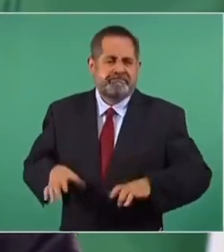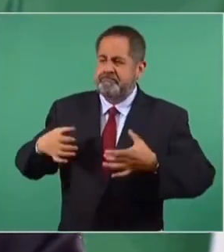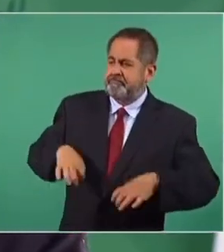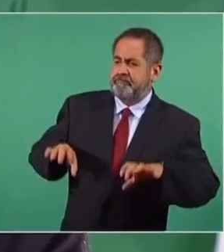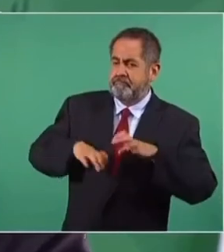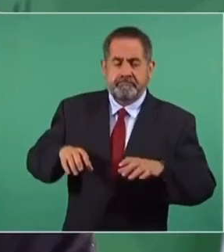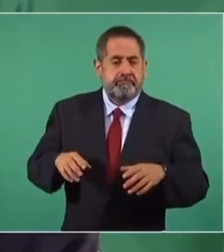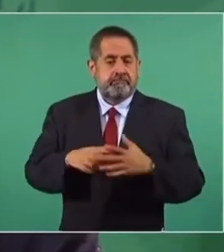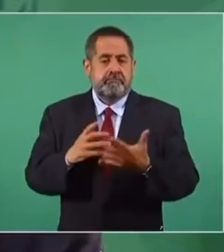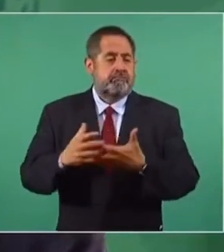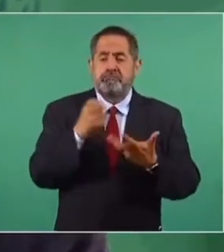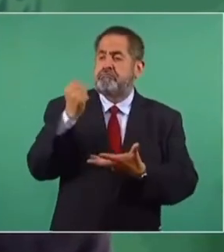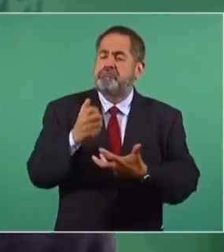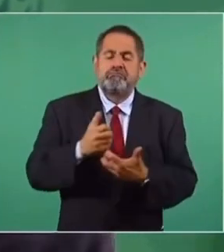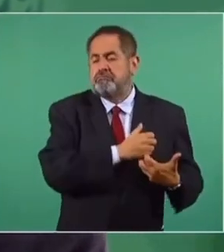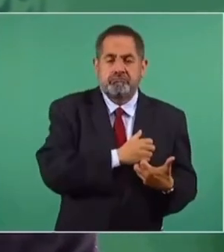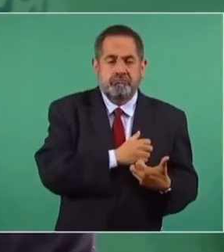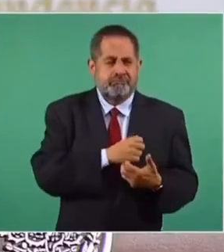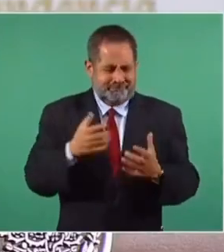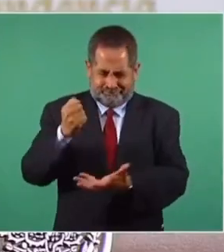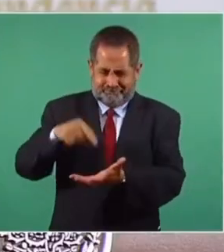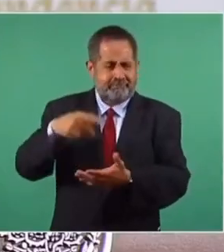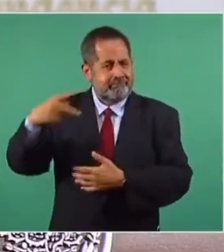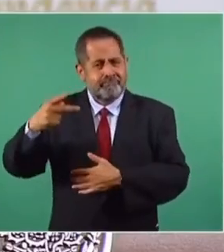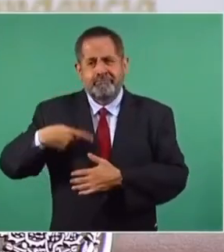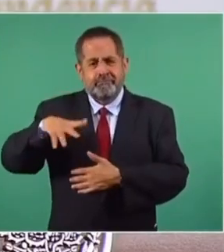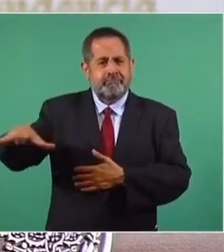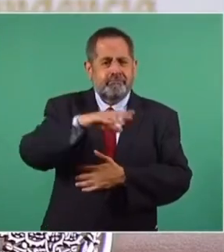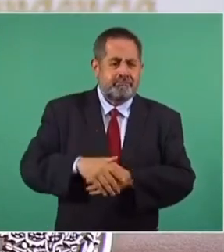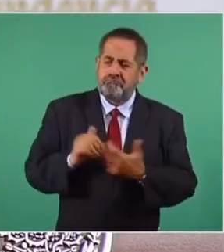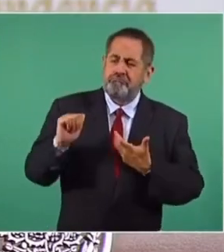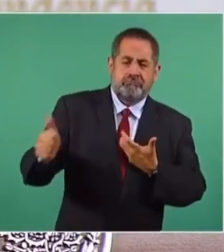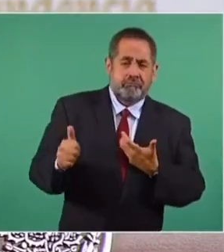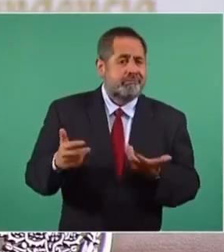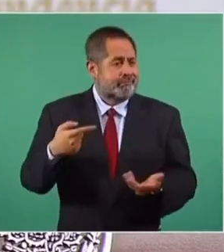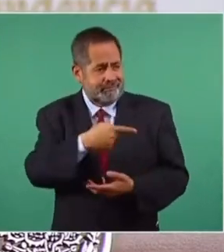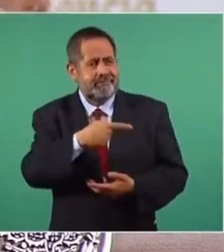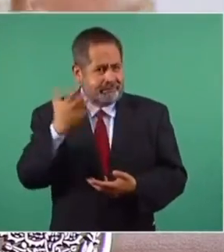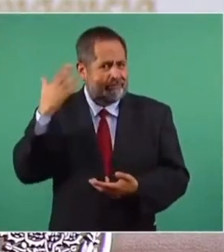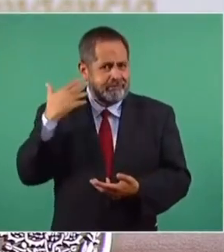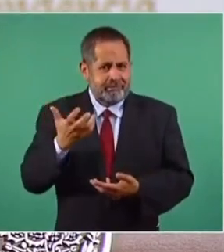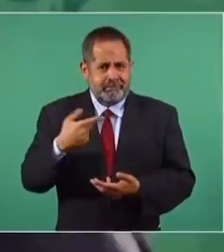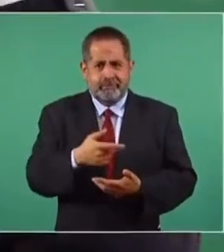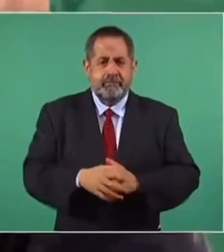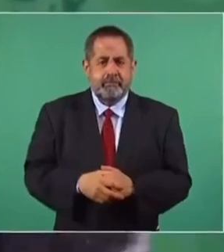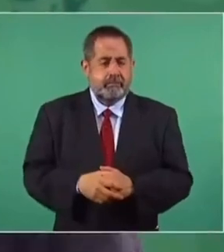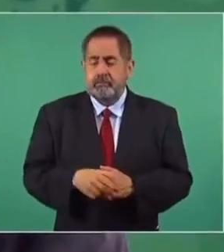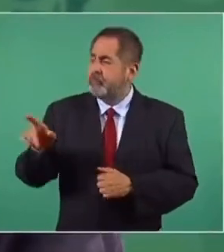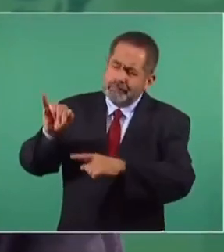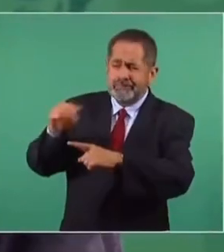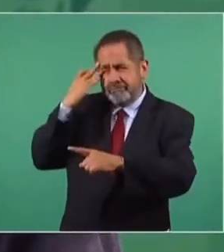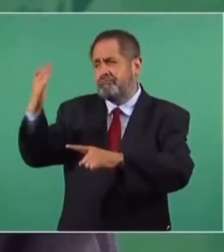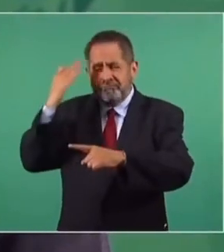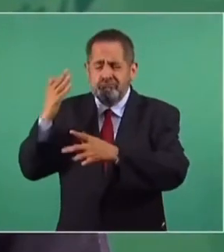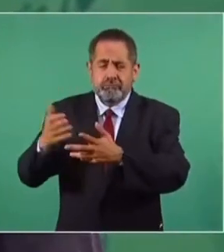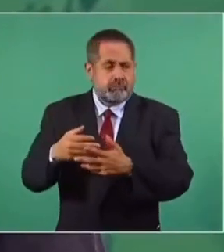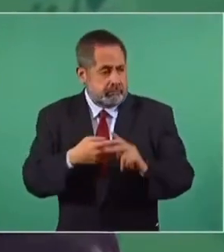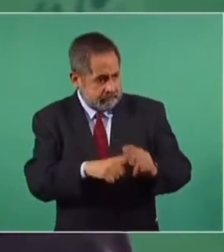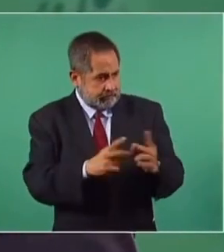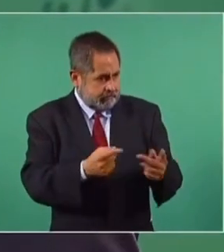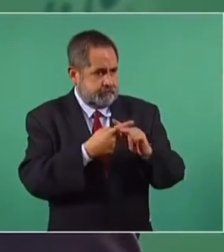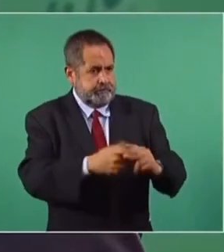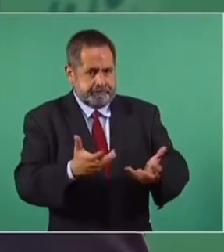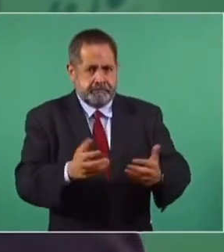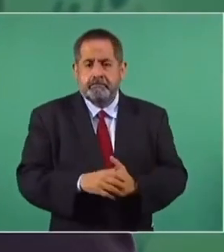robar, a quedarse con el presupuesto público, que es dinero del pueblo, y a desatender a la gente. Decían siempre, sí, eso lleva tiempo, sí, pero había que